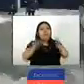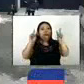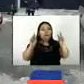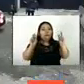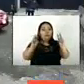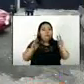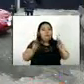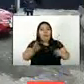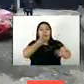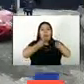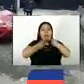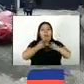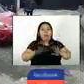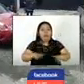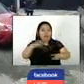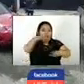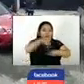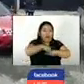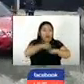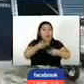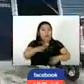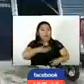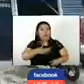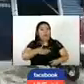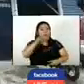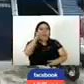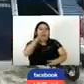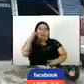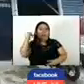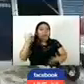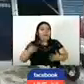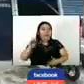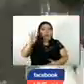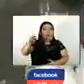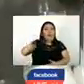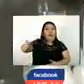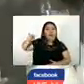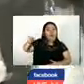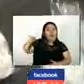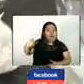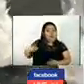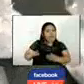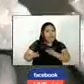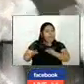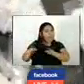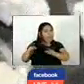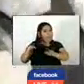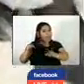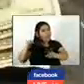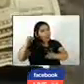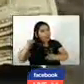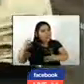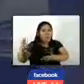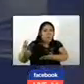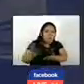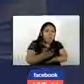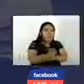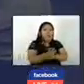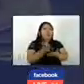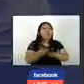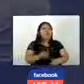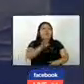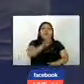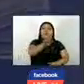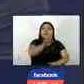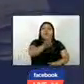sustancias psicoactivas de origen sintético, el país en los últimos 4 años experimentó un incremento acelerado en la incautación, pasando